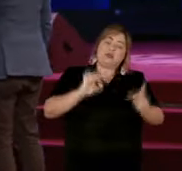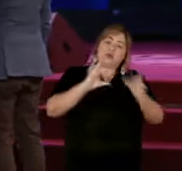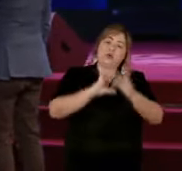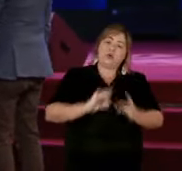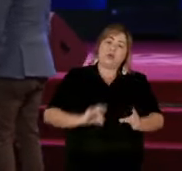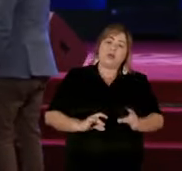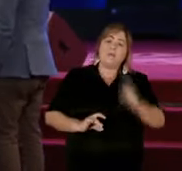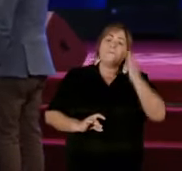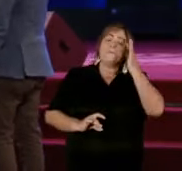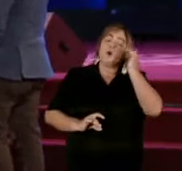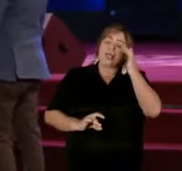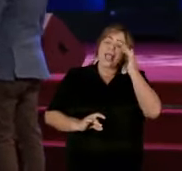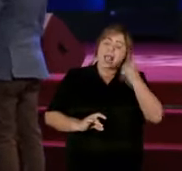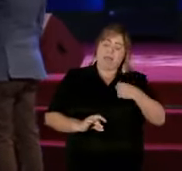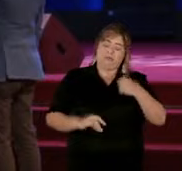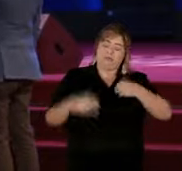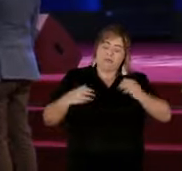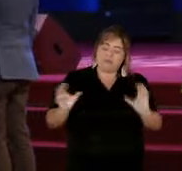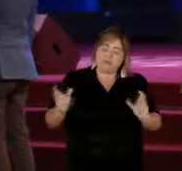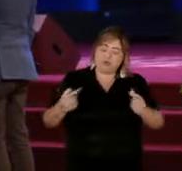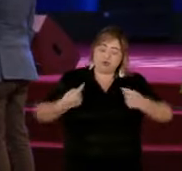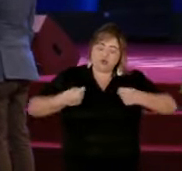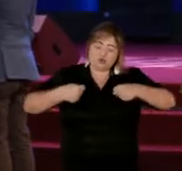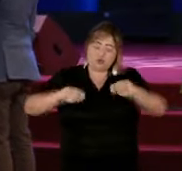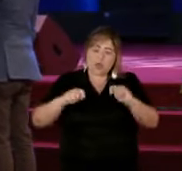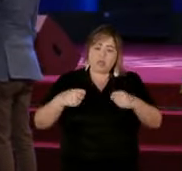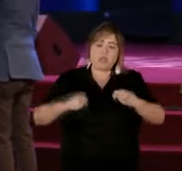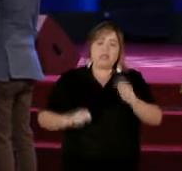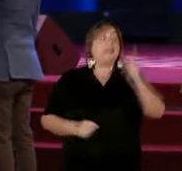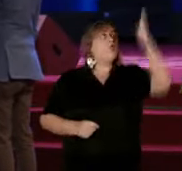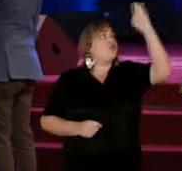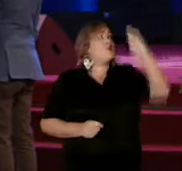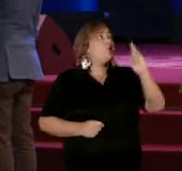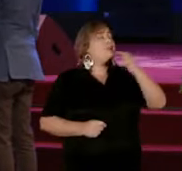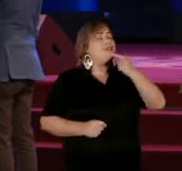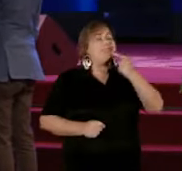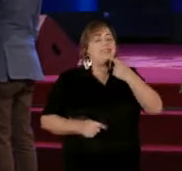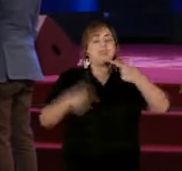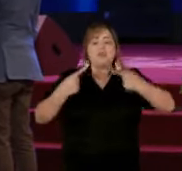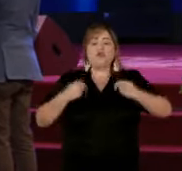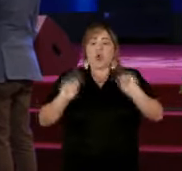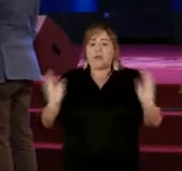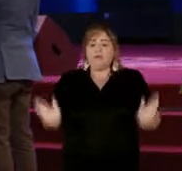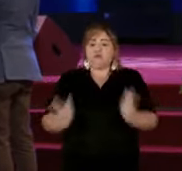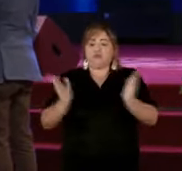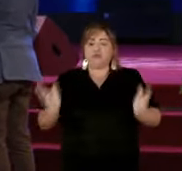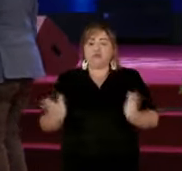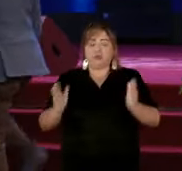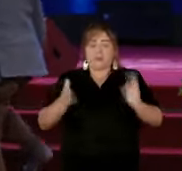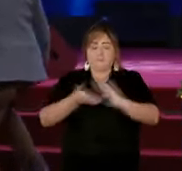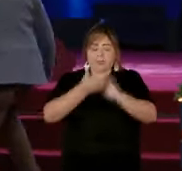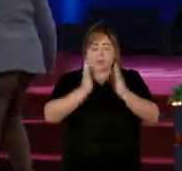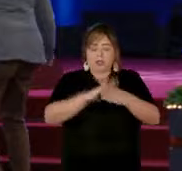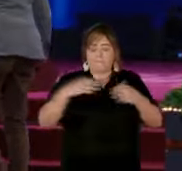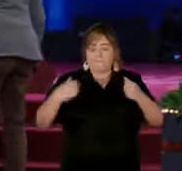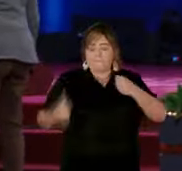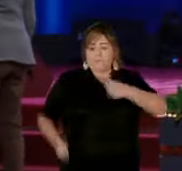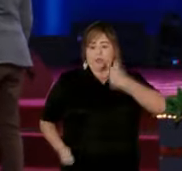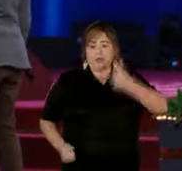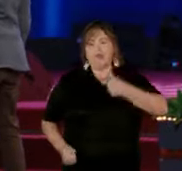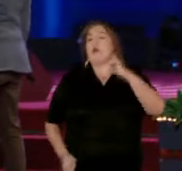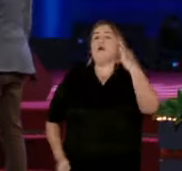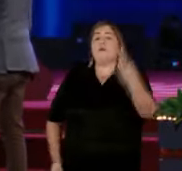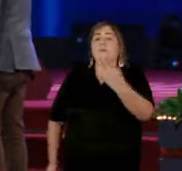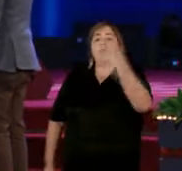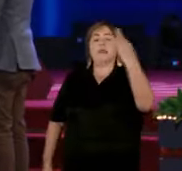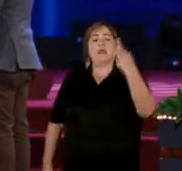se está esforzando. Aleluya. Porque Dios dijo, esfuérzate y sé valiente. Y comenzamos el viernes, Rafa.